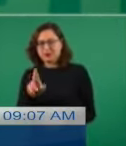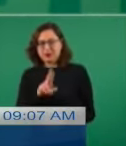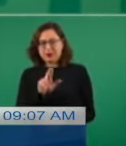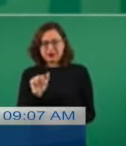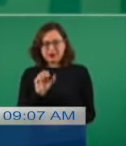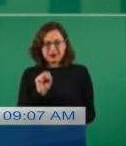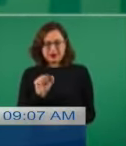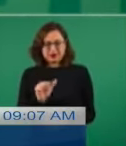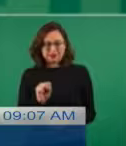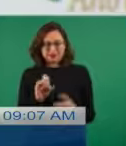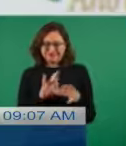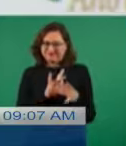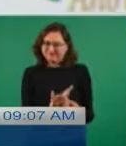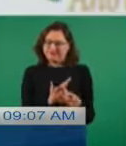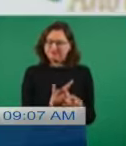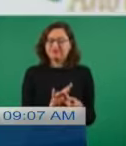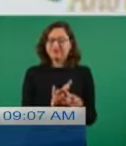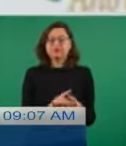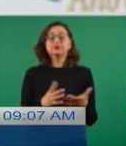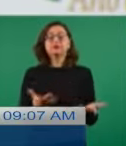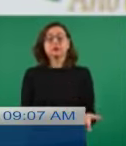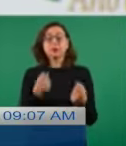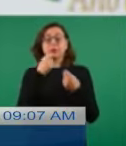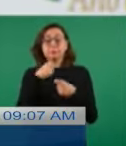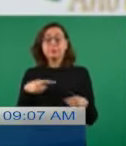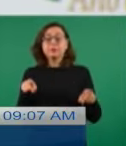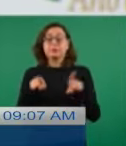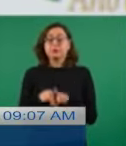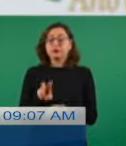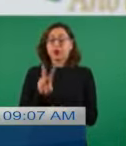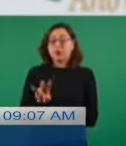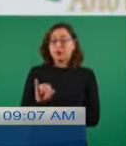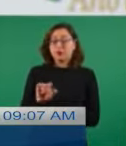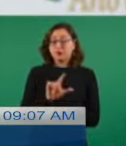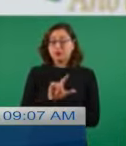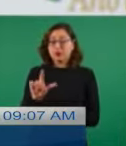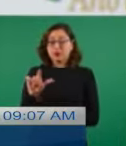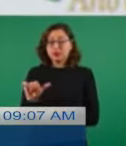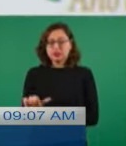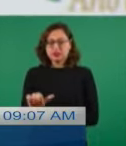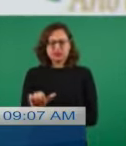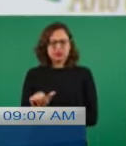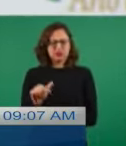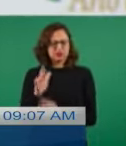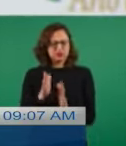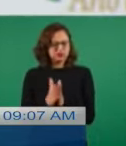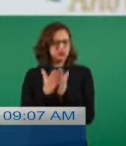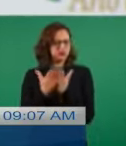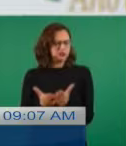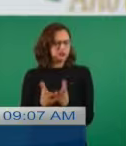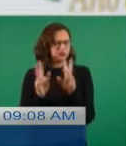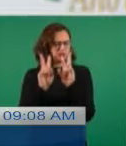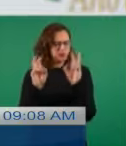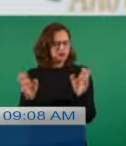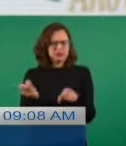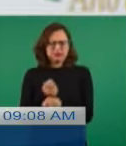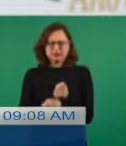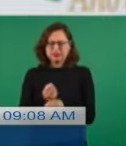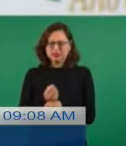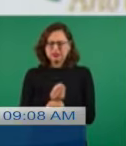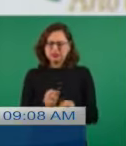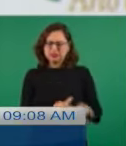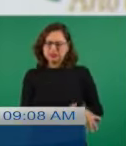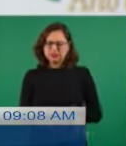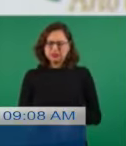popular. Estas quejas tienen que ver en su mayoría por las menciones que López Obrador ha hecho de la consulta en sus conferencias